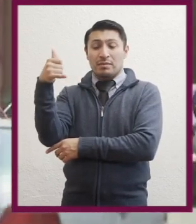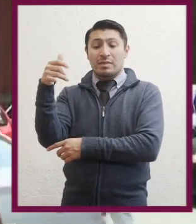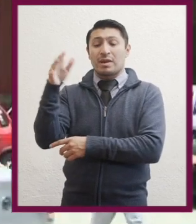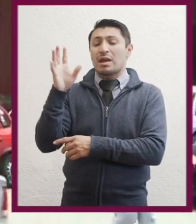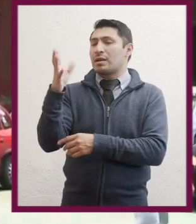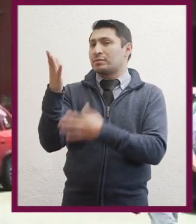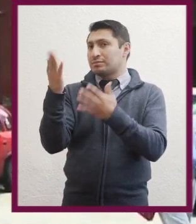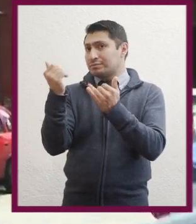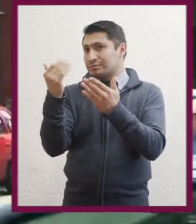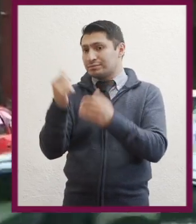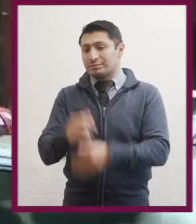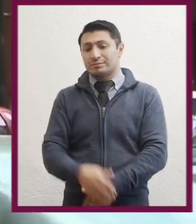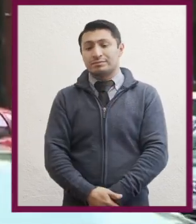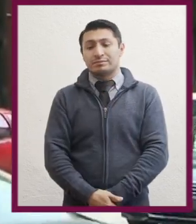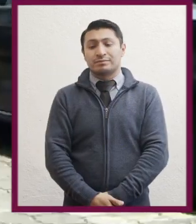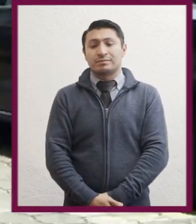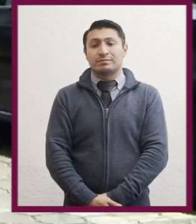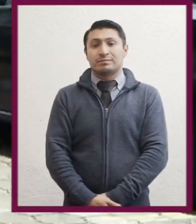ya no existe.